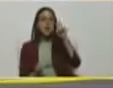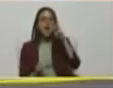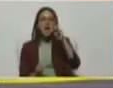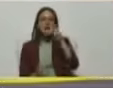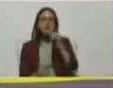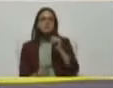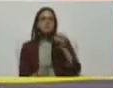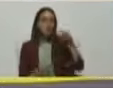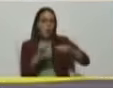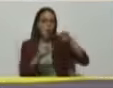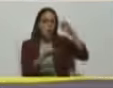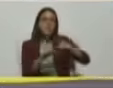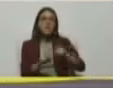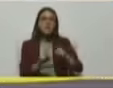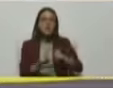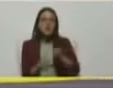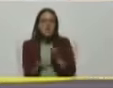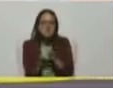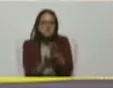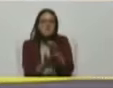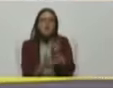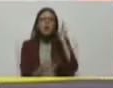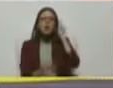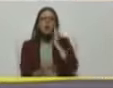leales a Bolívar.